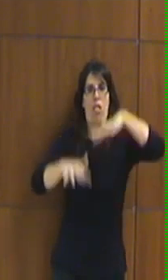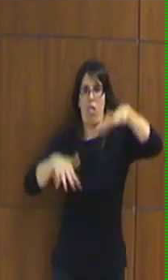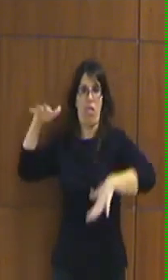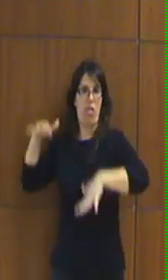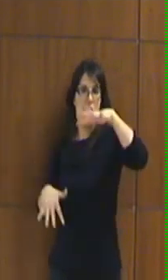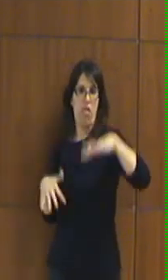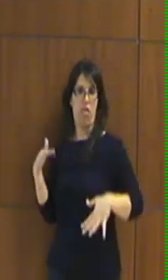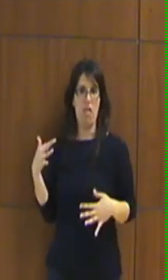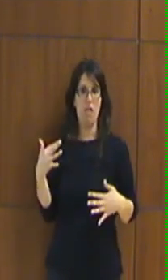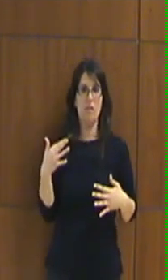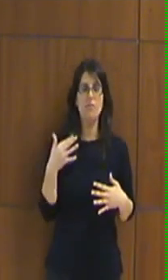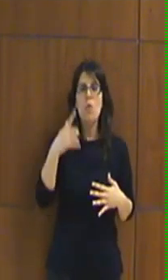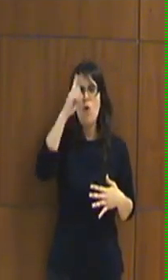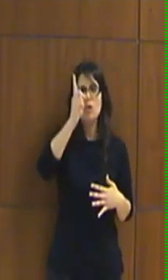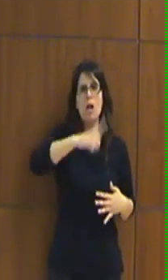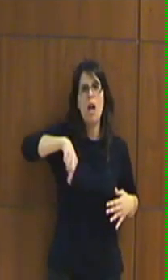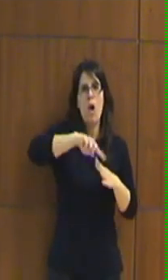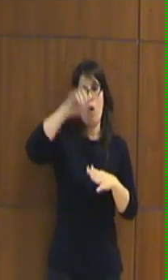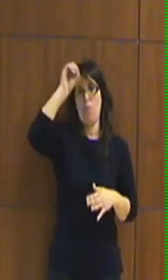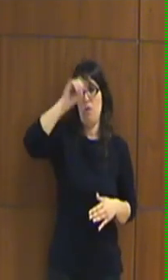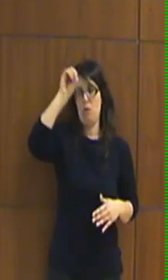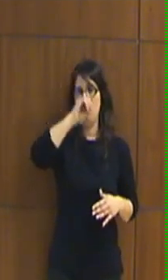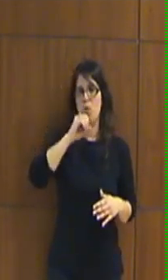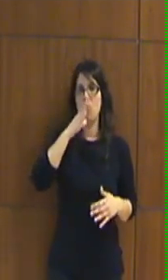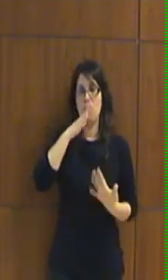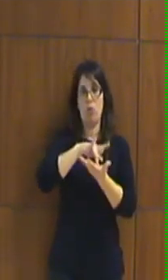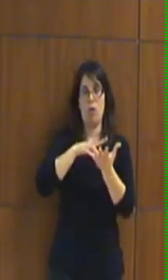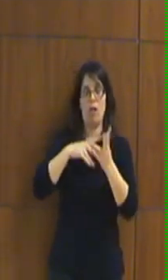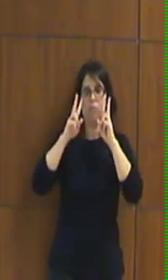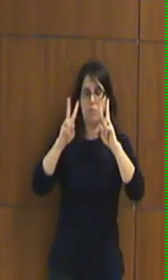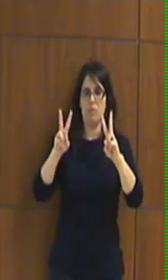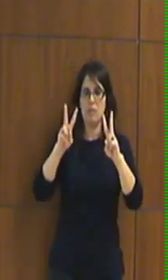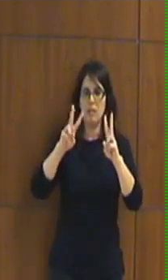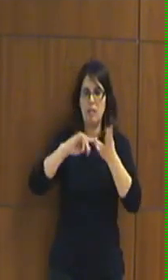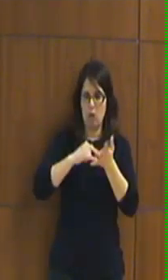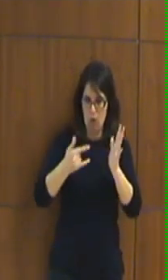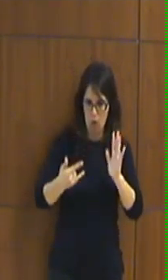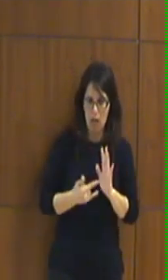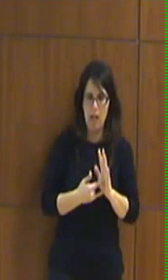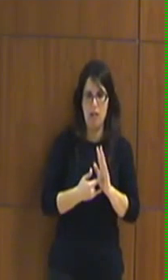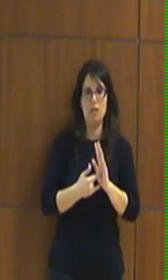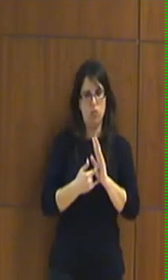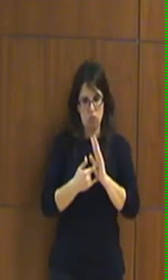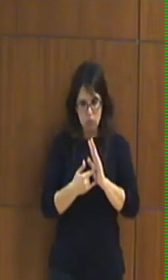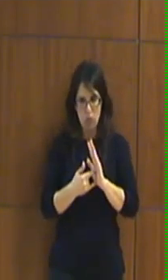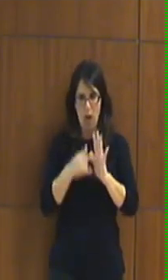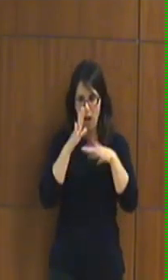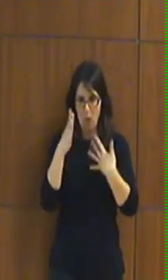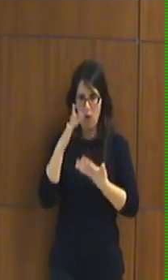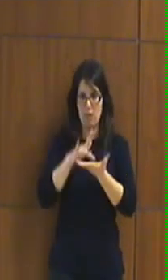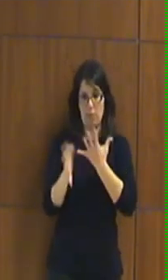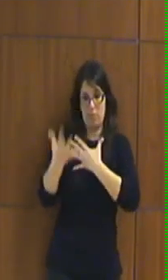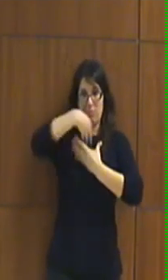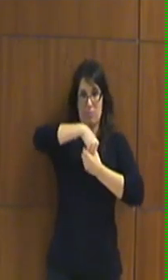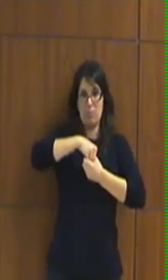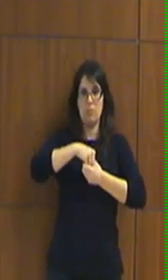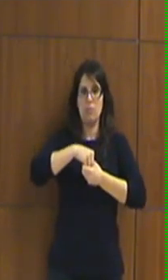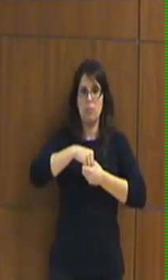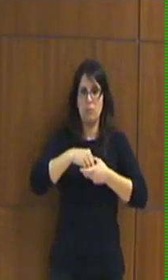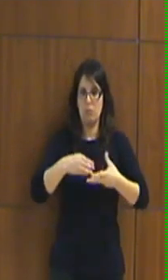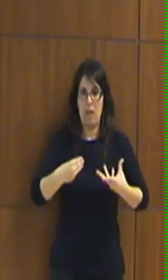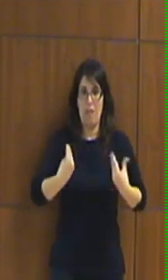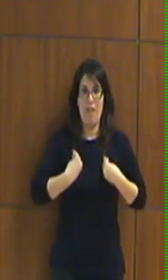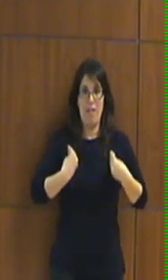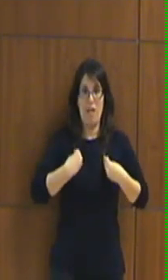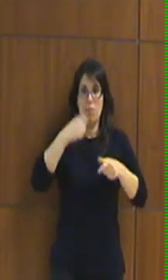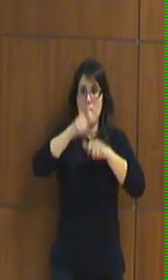pensáis, pero yo creo que es donde, cuando estamos viendo que las tecnologías están involucrándose en la vida personal y de